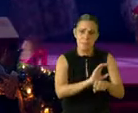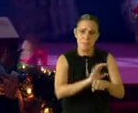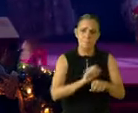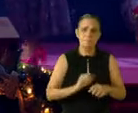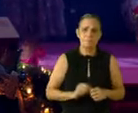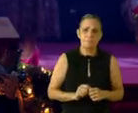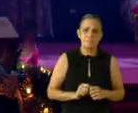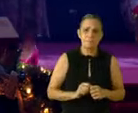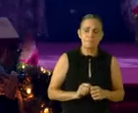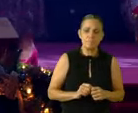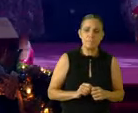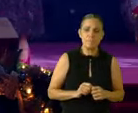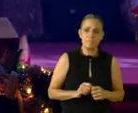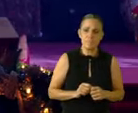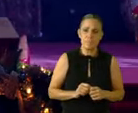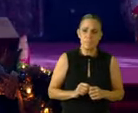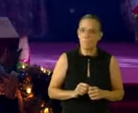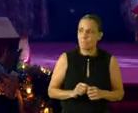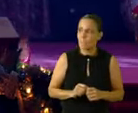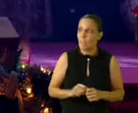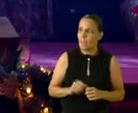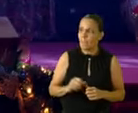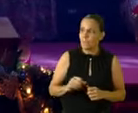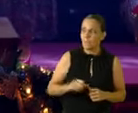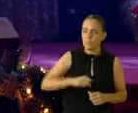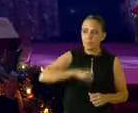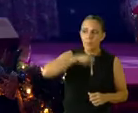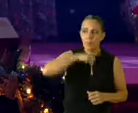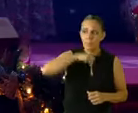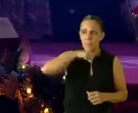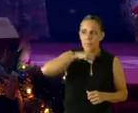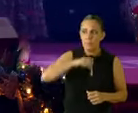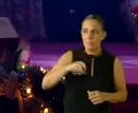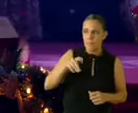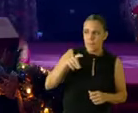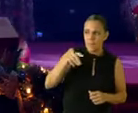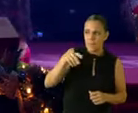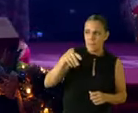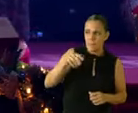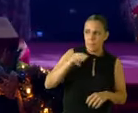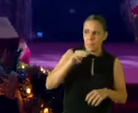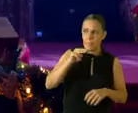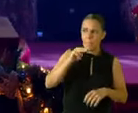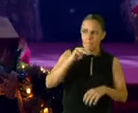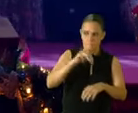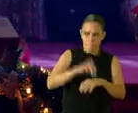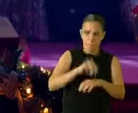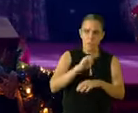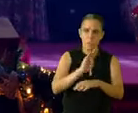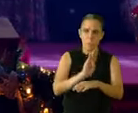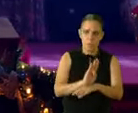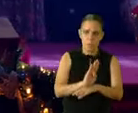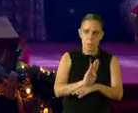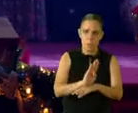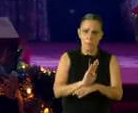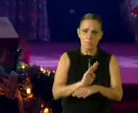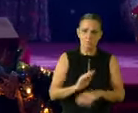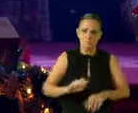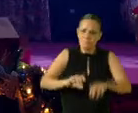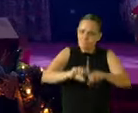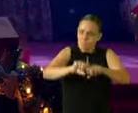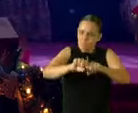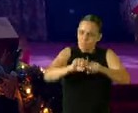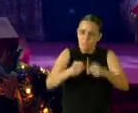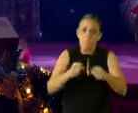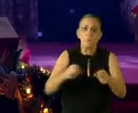obispos de la MI, y lo más poderoso, el tiempo de bautismo fue extraordinario. Fue un tiempo donde hubo un rompimiento de unidad.